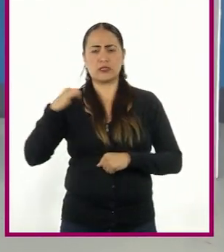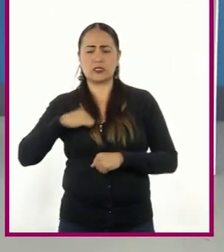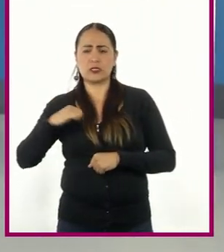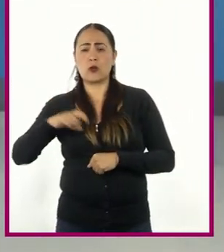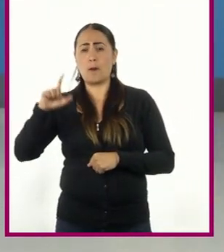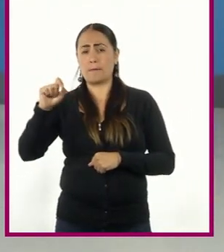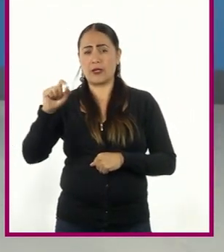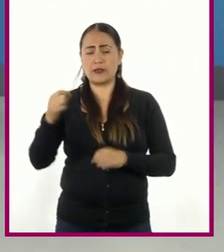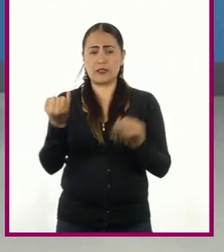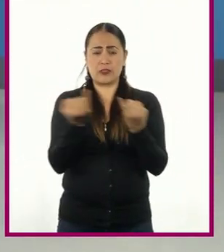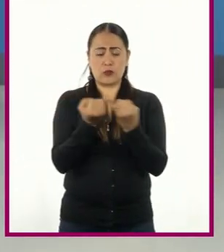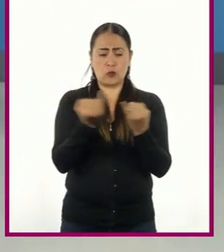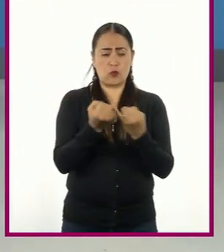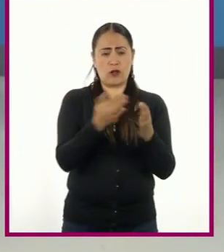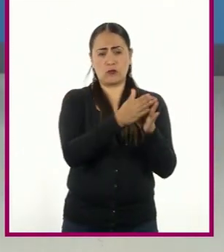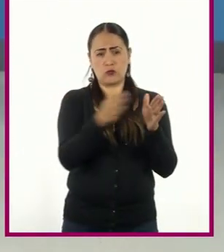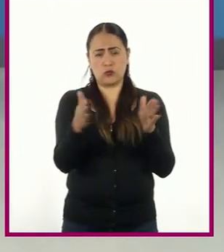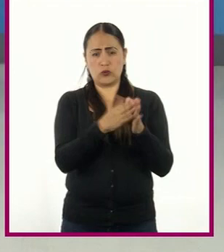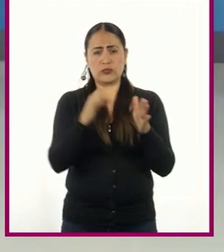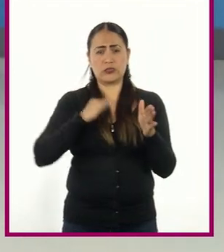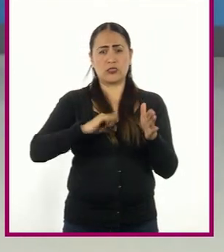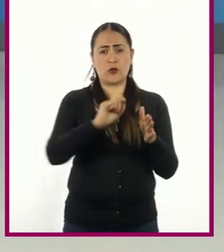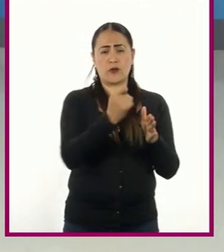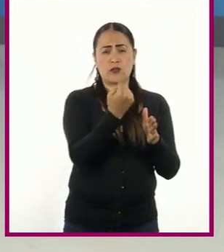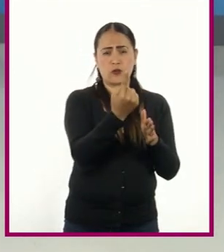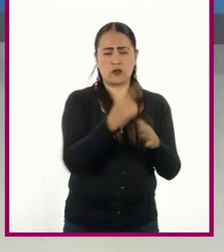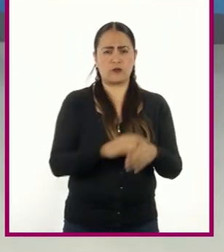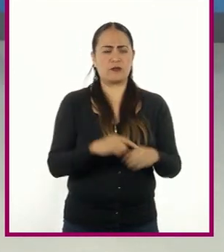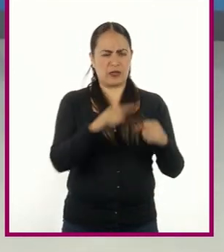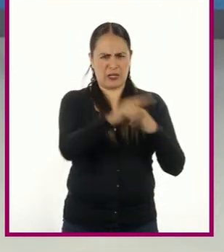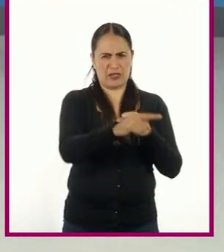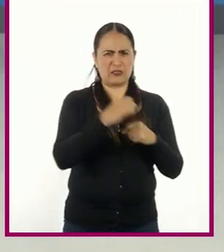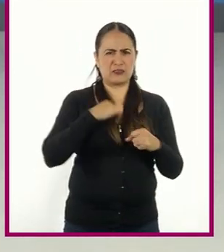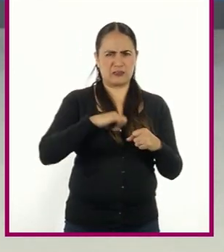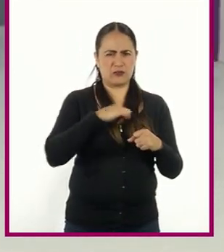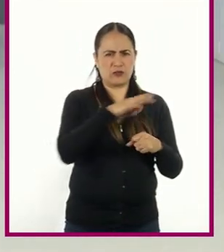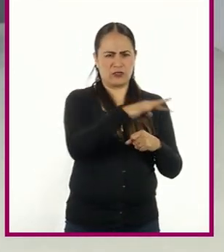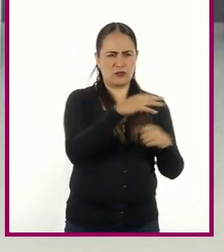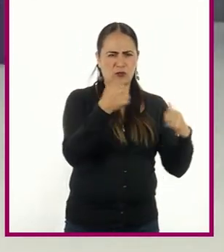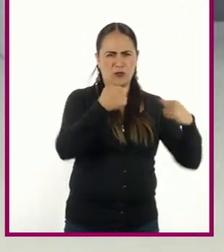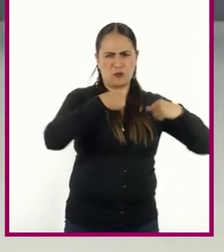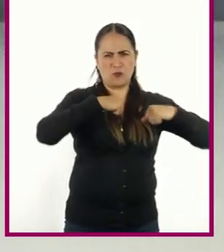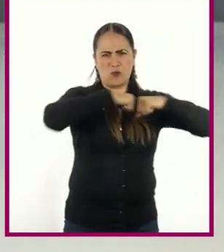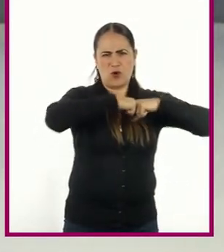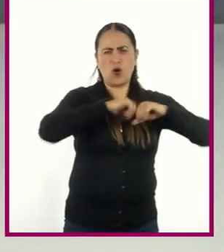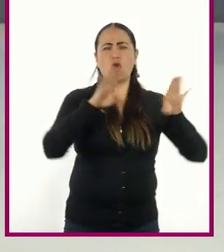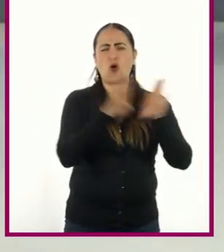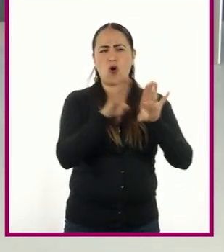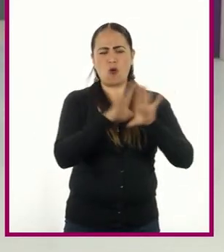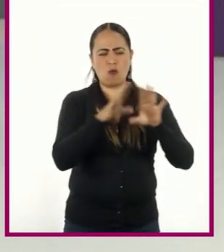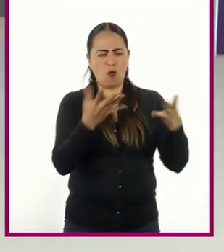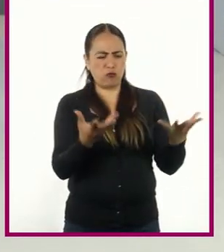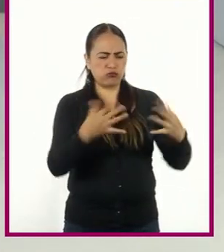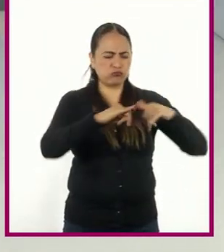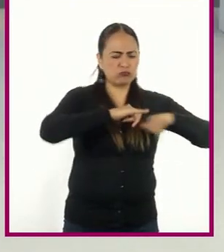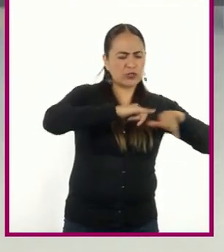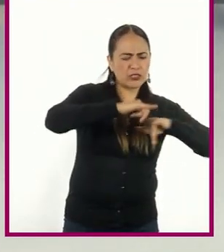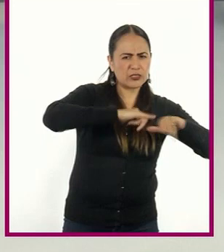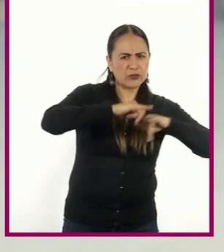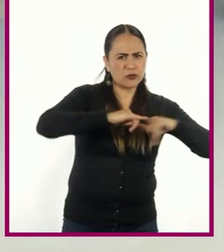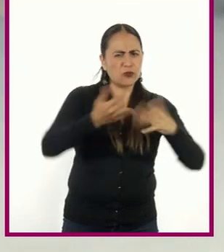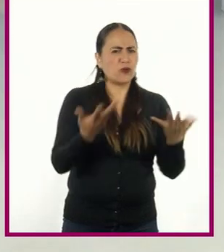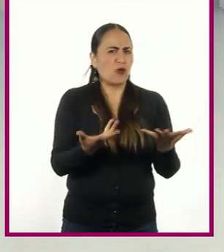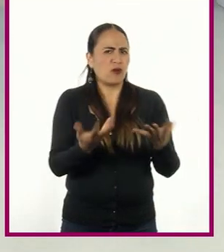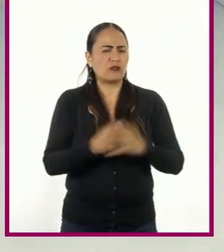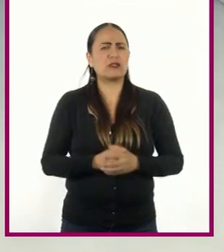XXI. Los primeros estarían determinados por la conformación política de los estados-nación, donde el nacionalismo jugó un